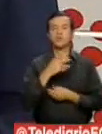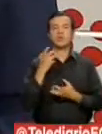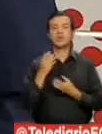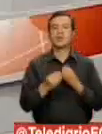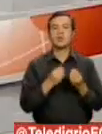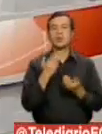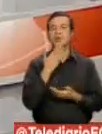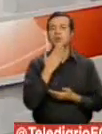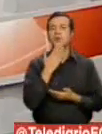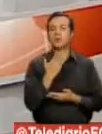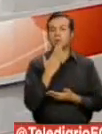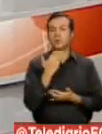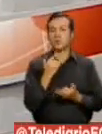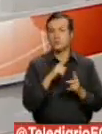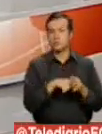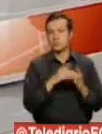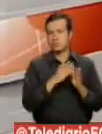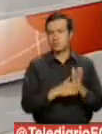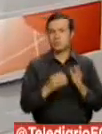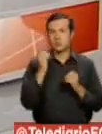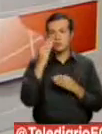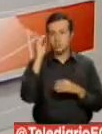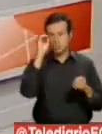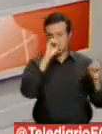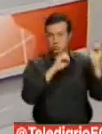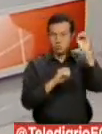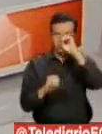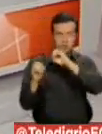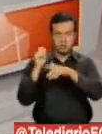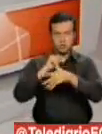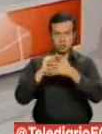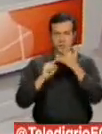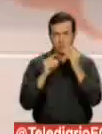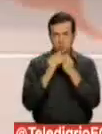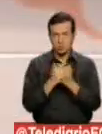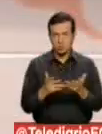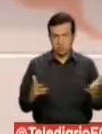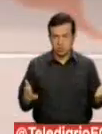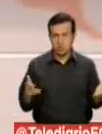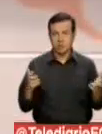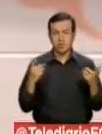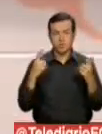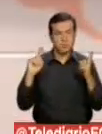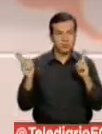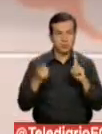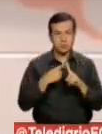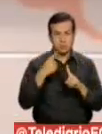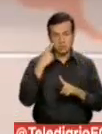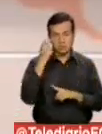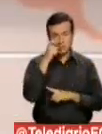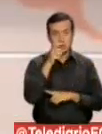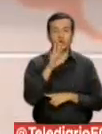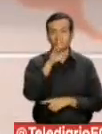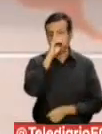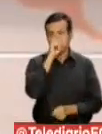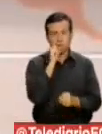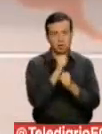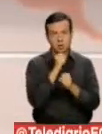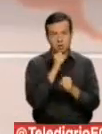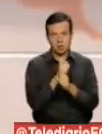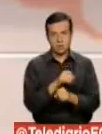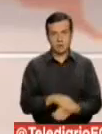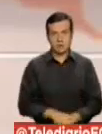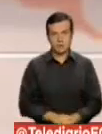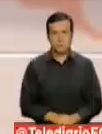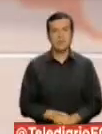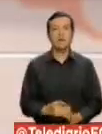pretenden ustedes a partir de este informe, de las observaciones que ustedes hacen? Lo que se pretende primero es que la Fiscalía haga su trabajo.